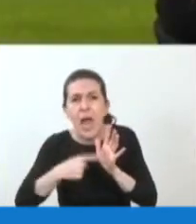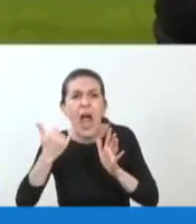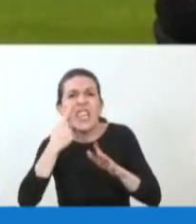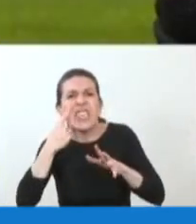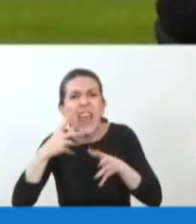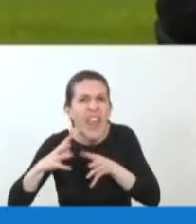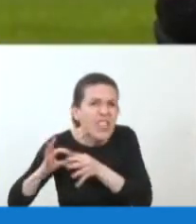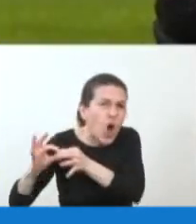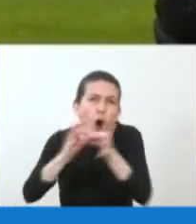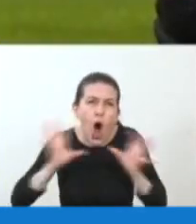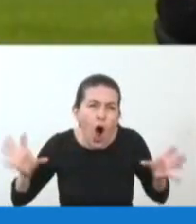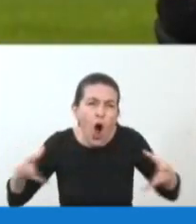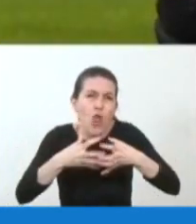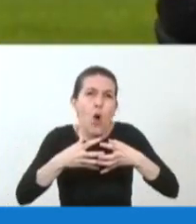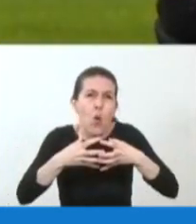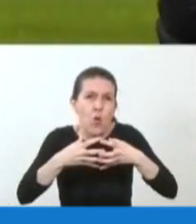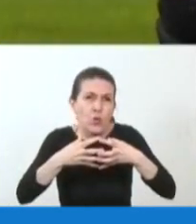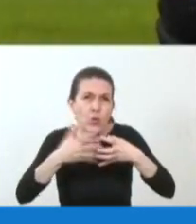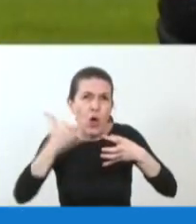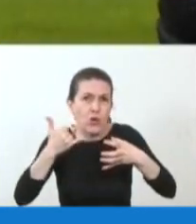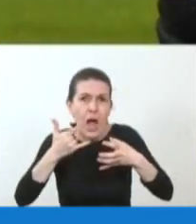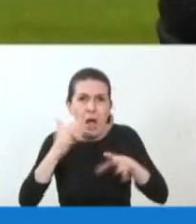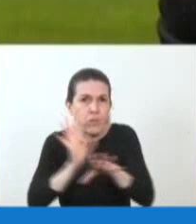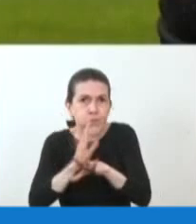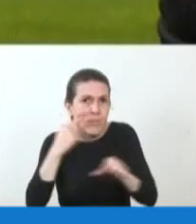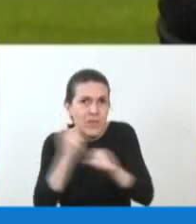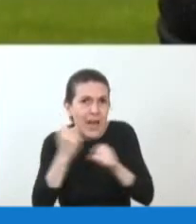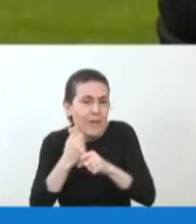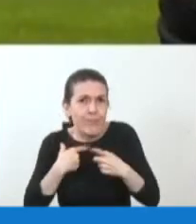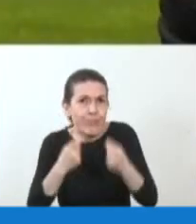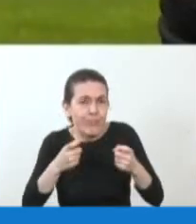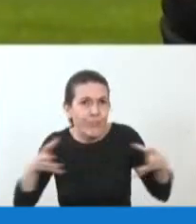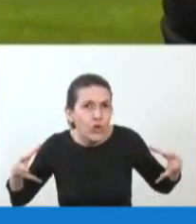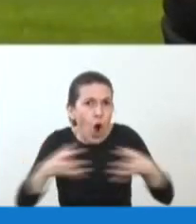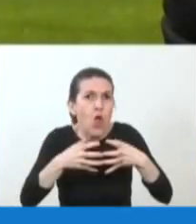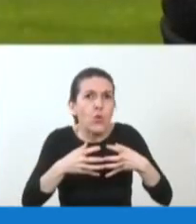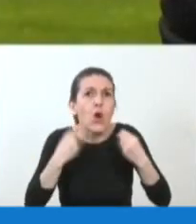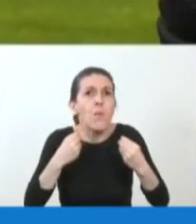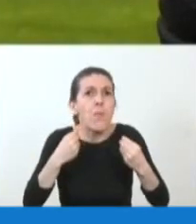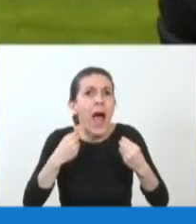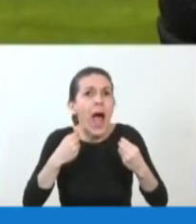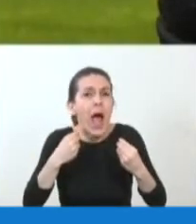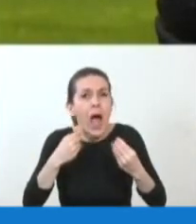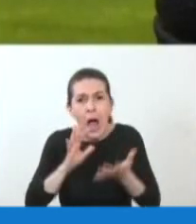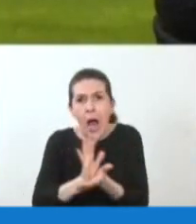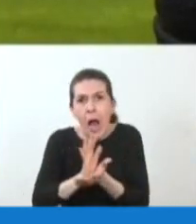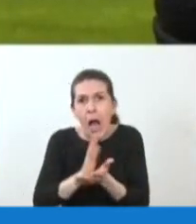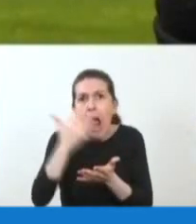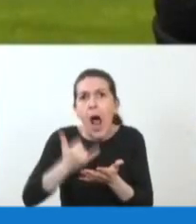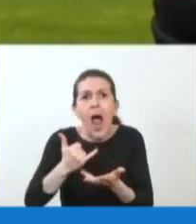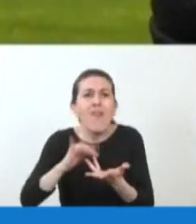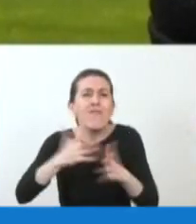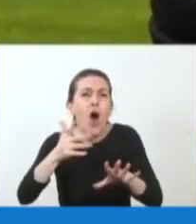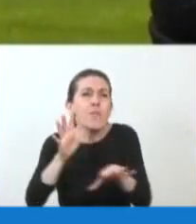intendentes y con todo el entramado social necesario para enfrentar lo que es un monstruo de mil cabezas